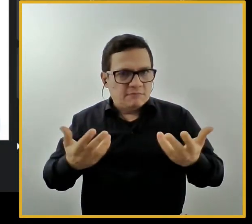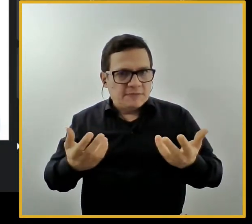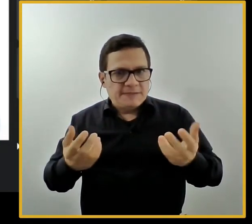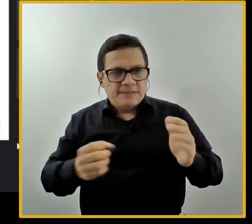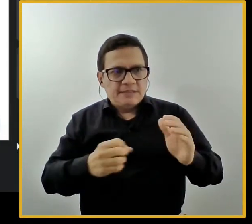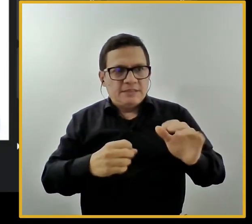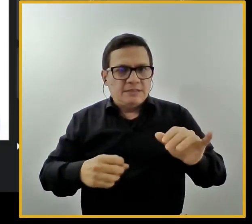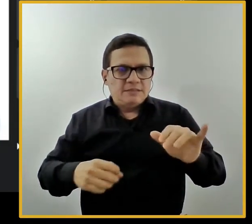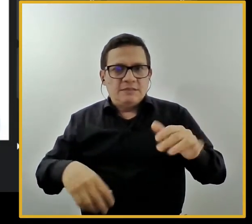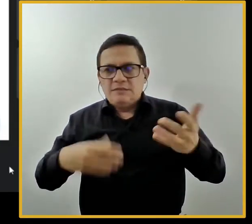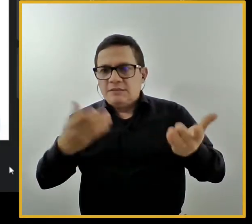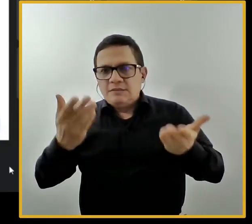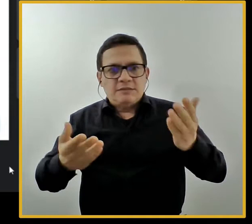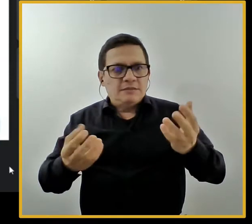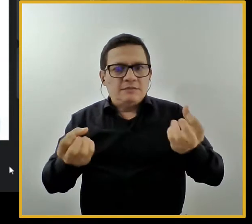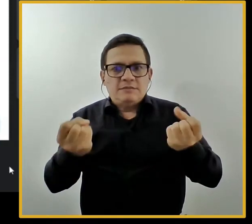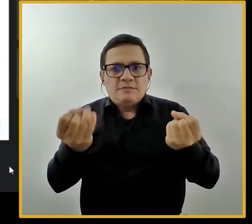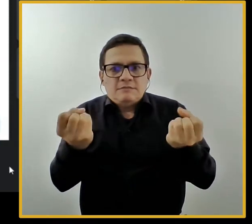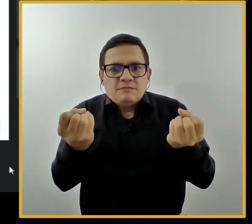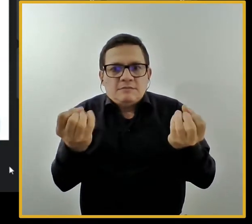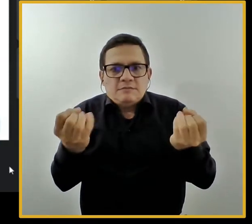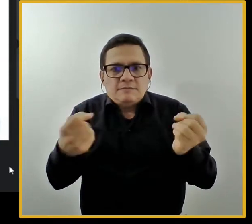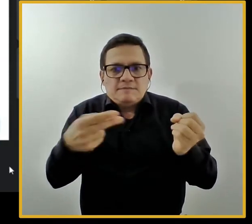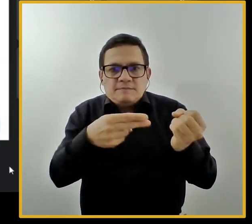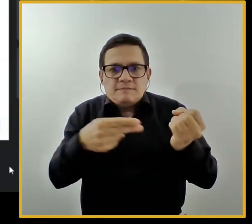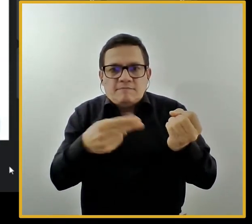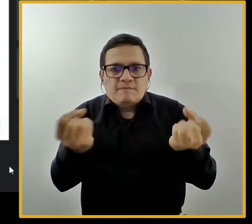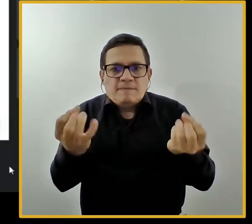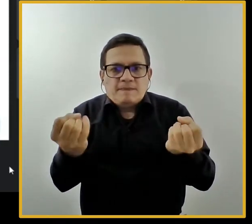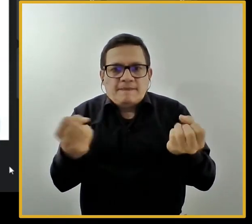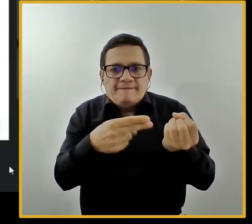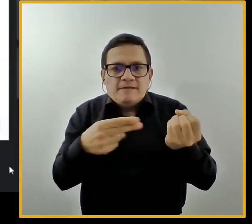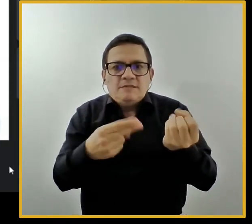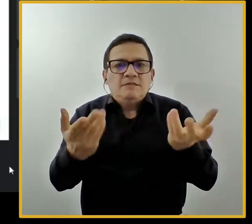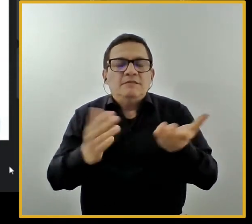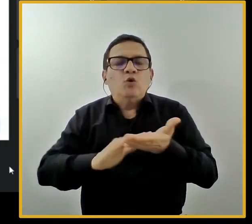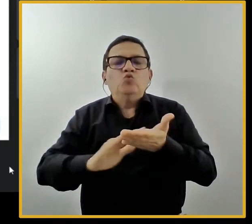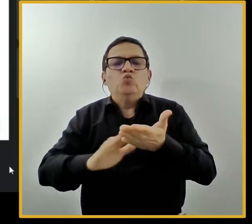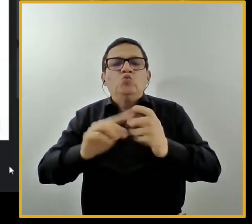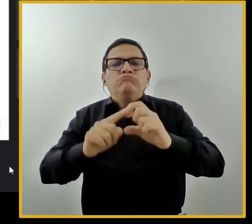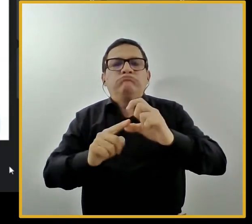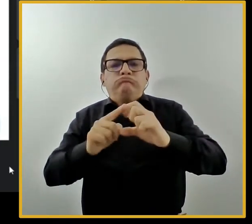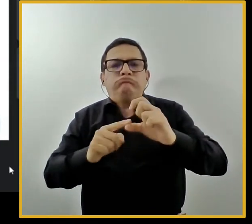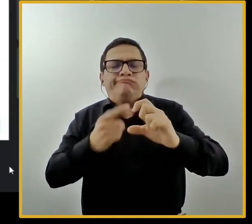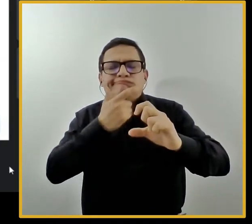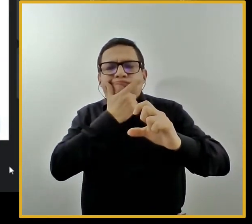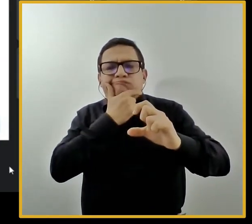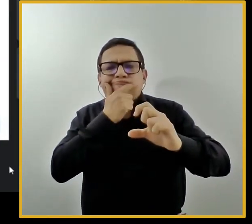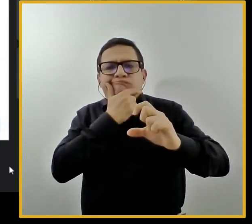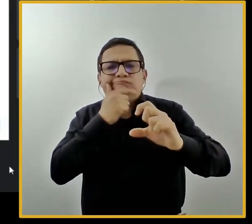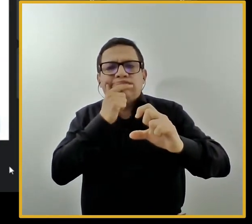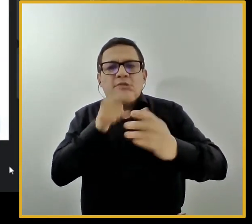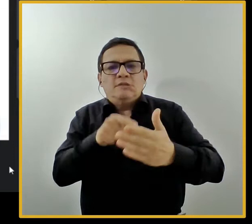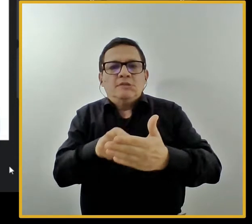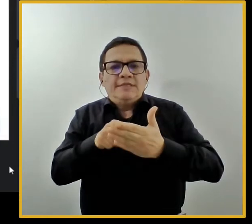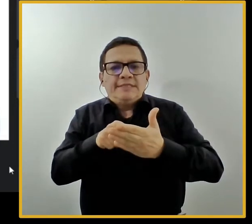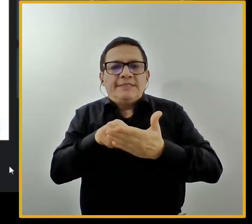nosotros es que a partir de una función dada, de una solución dada, ¿cierto? Nos dan